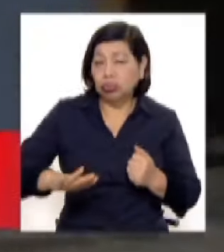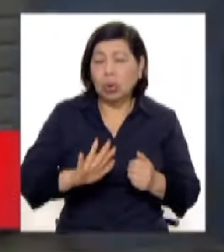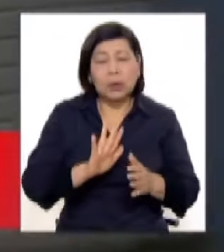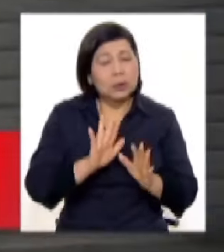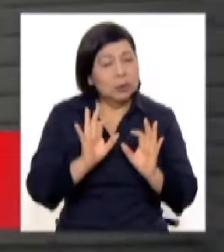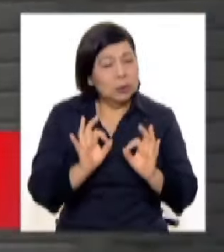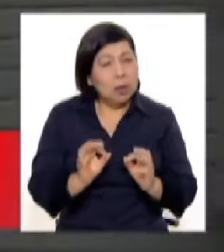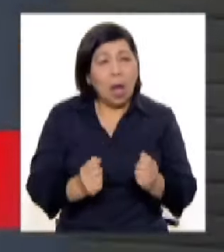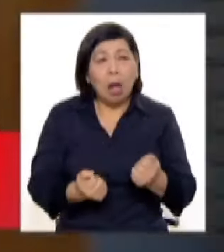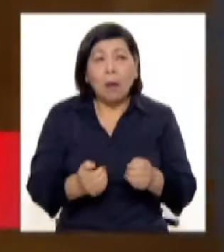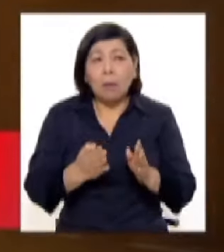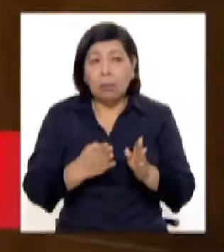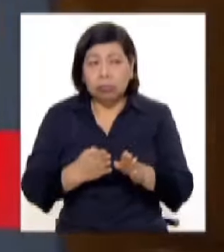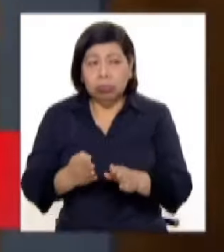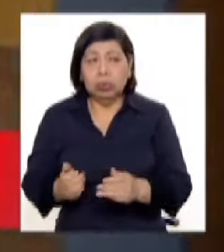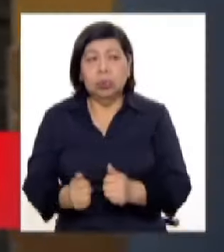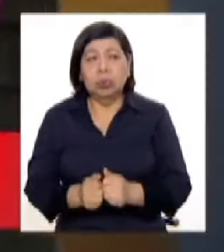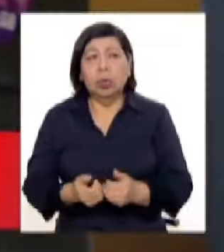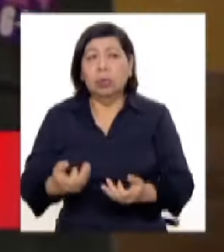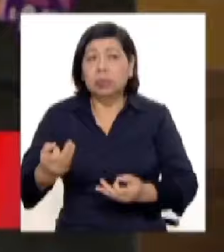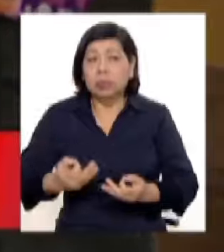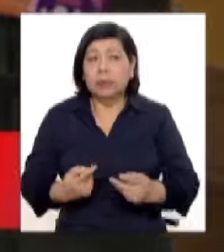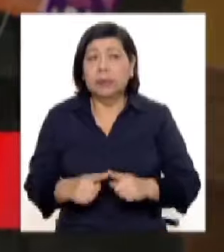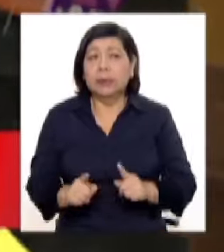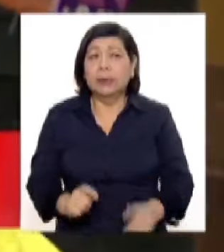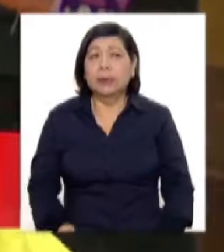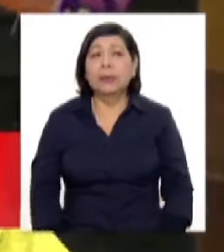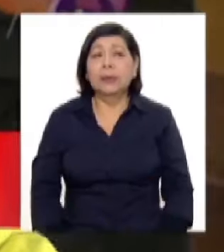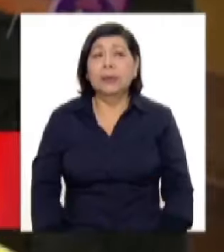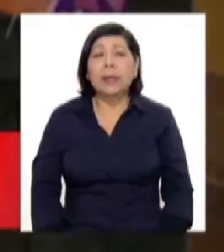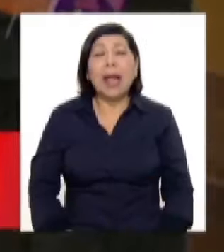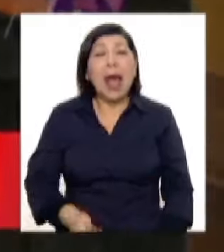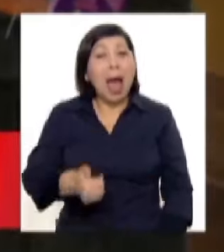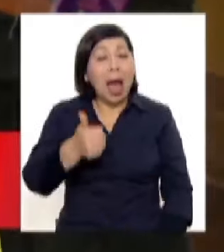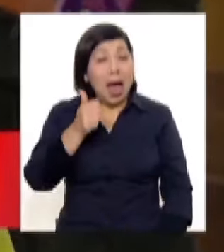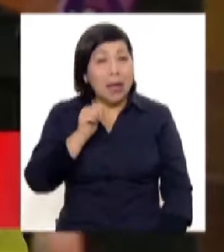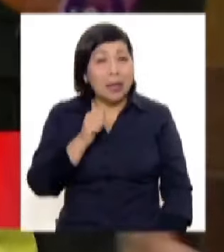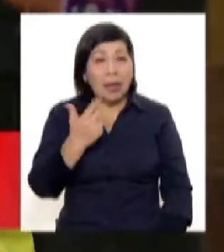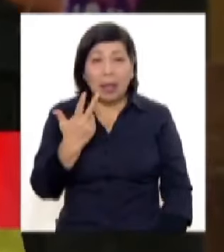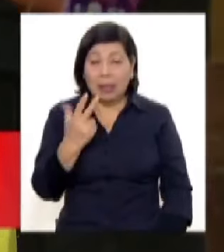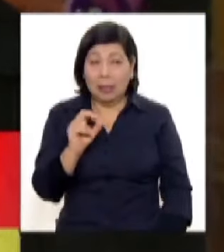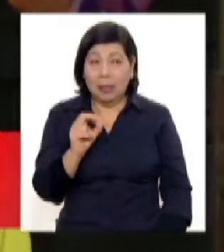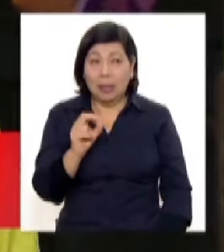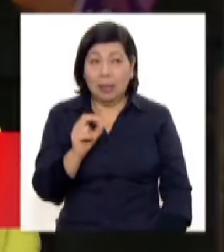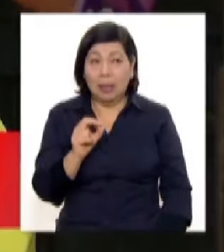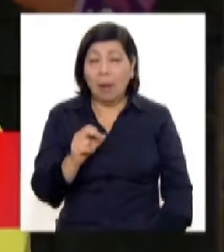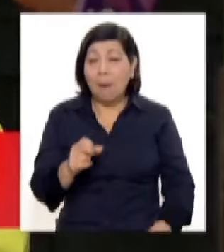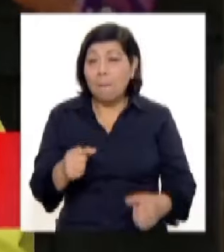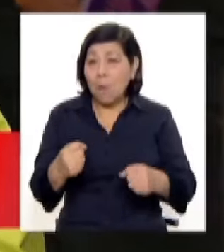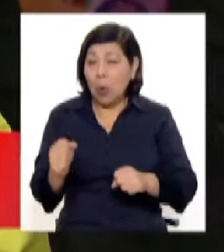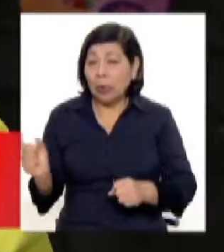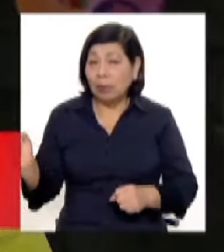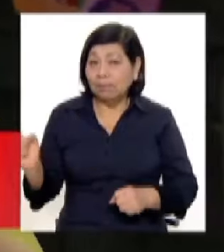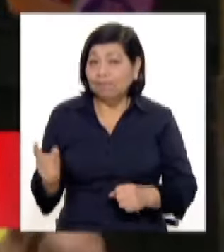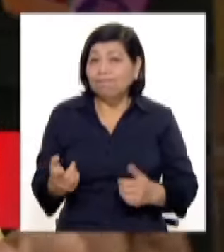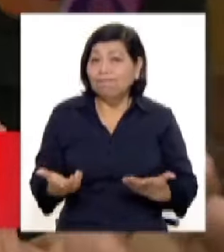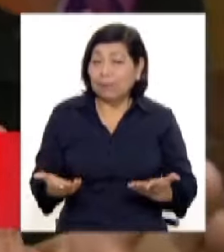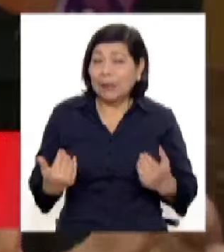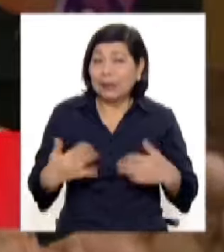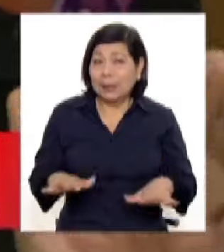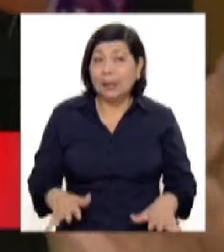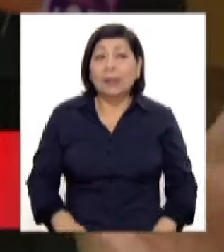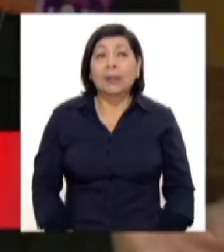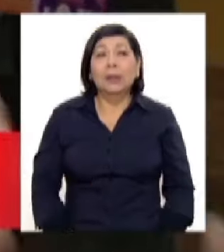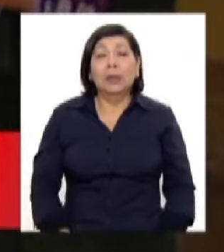poniendo todos los vehículos y toda la parte logística. Estamos empleando, justo ayer hemos recibido 30 motos lineales más. Entonces